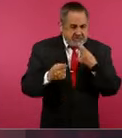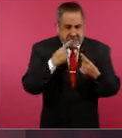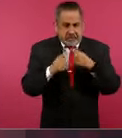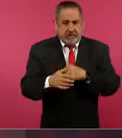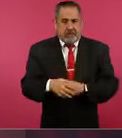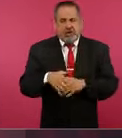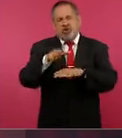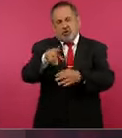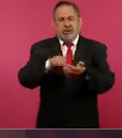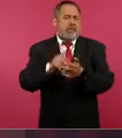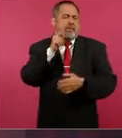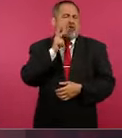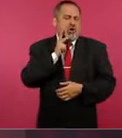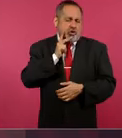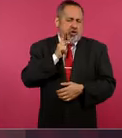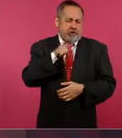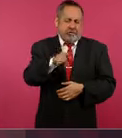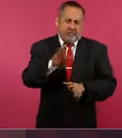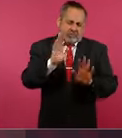El petróleo.